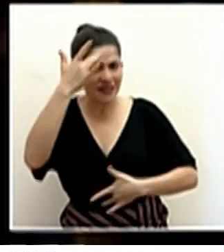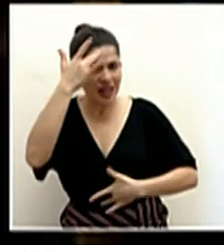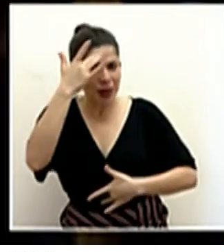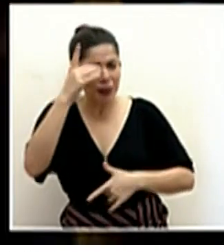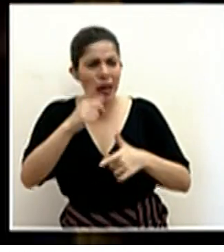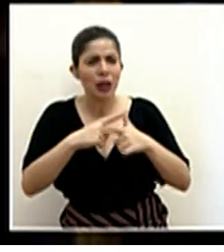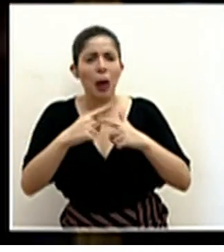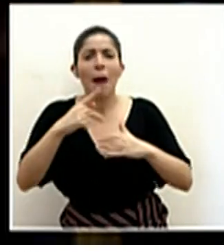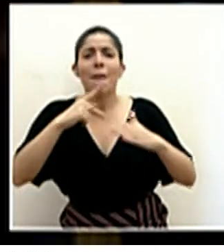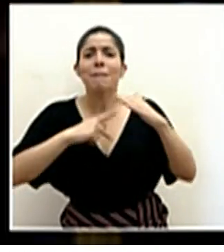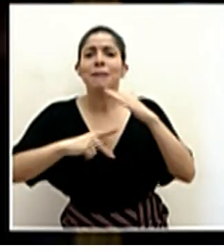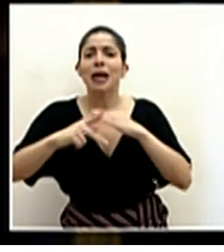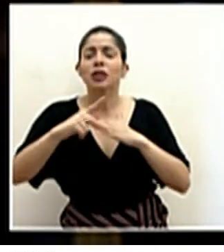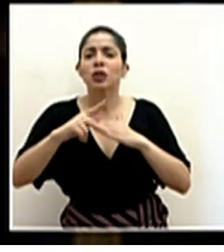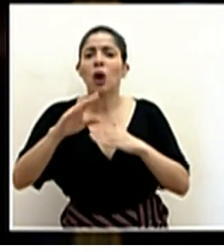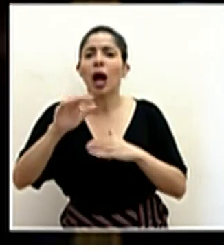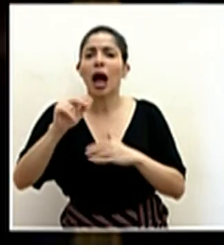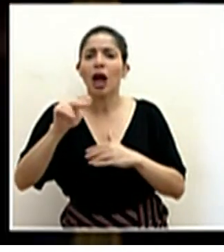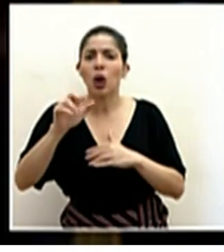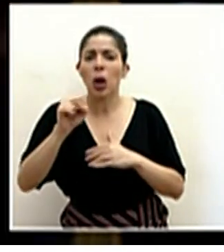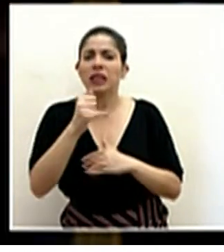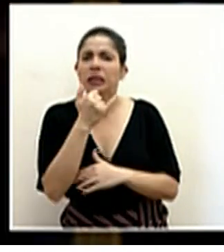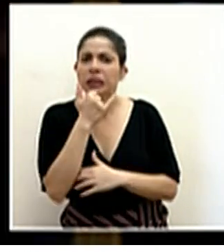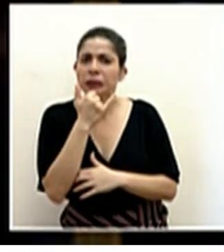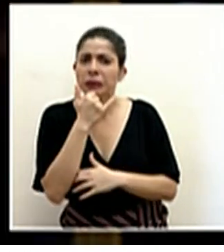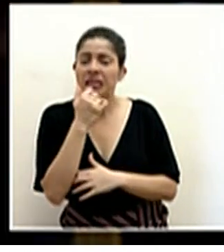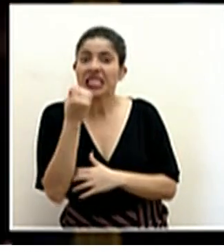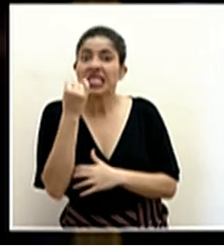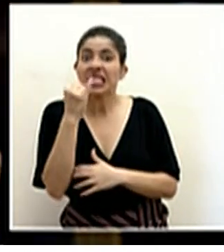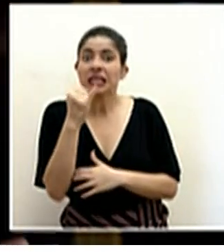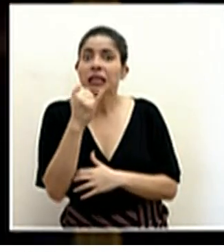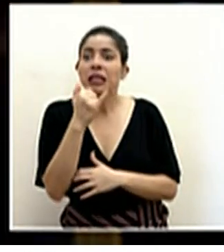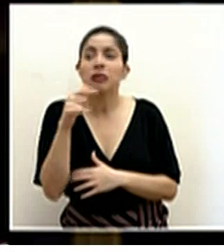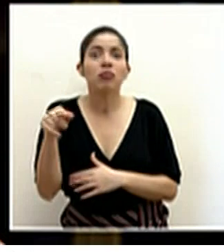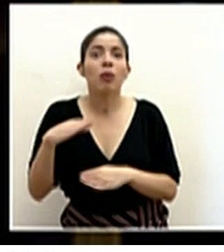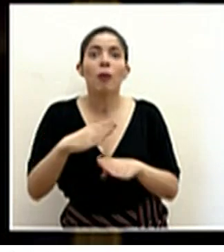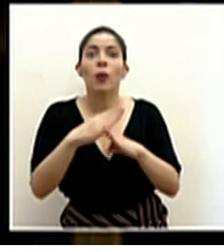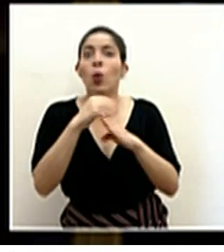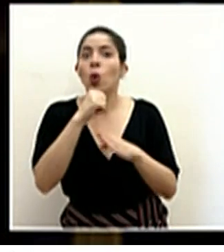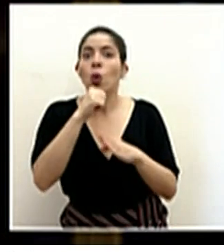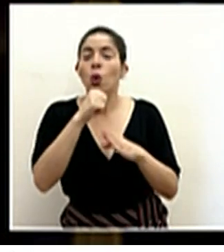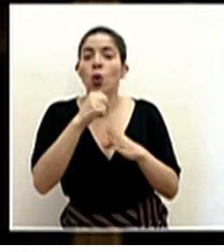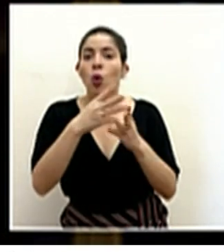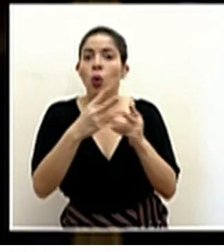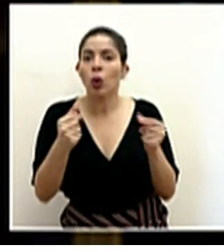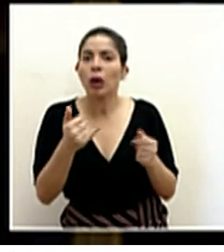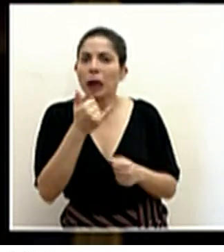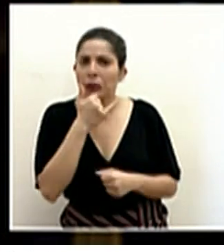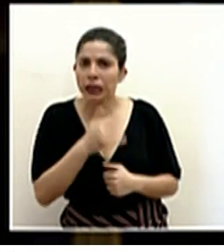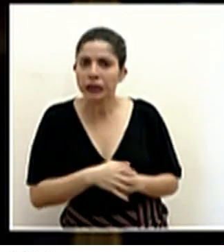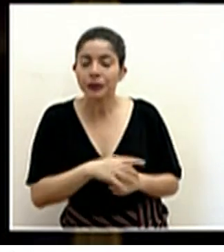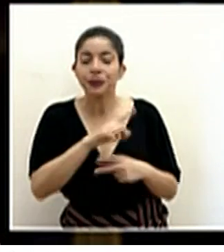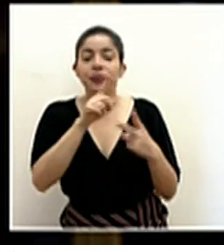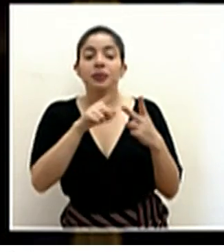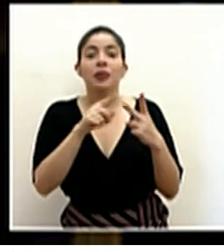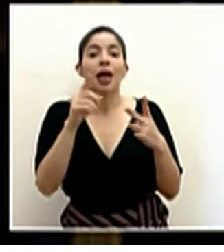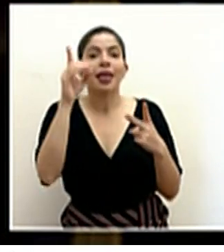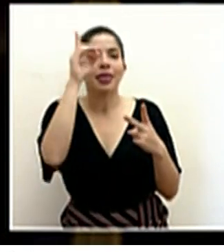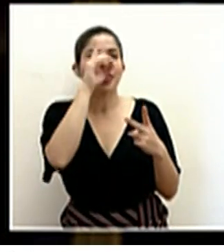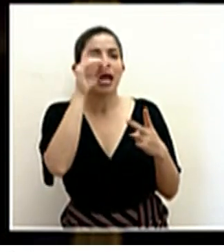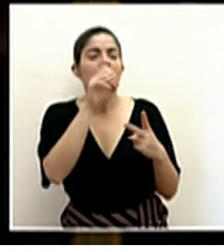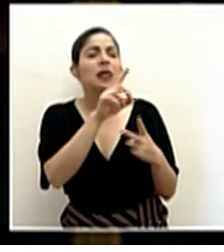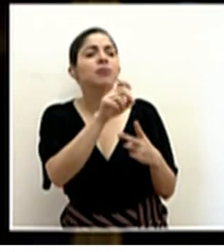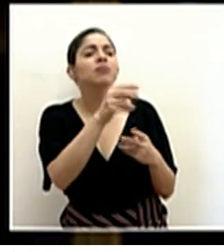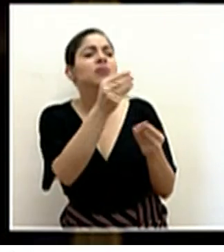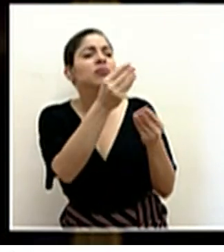Paso Canoas y qué va a pasar si los transportistas no levantan el bloqueo? Y a don Daniel Salas, ¿qué actualización hay de